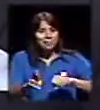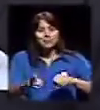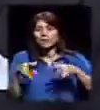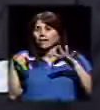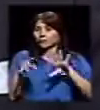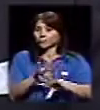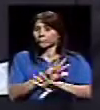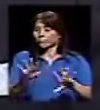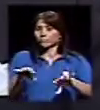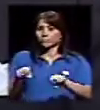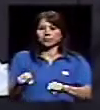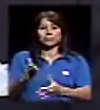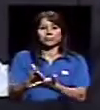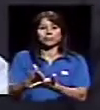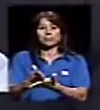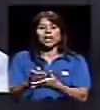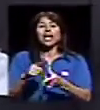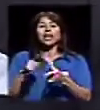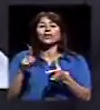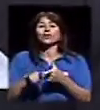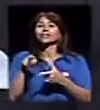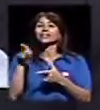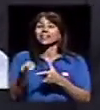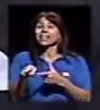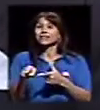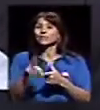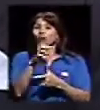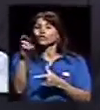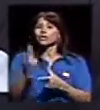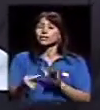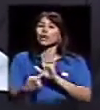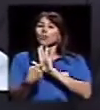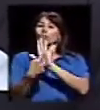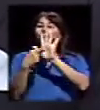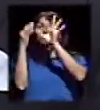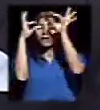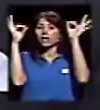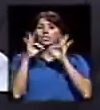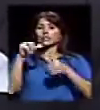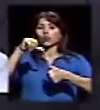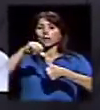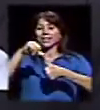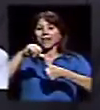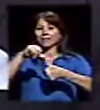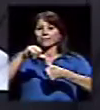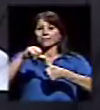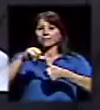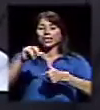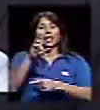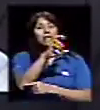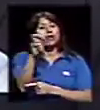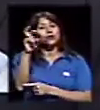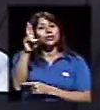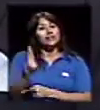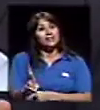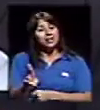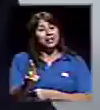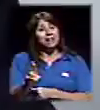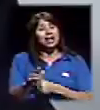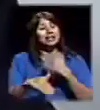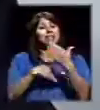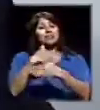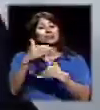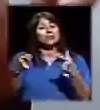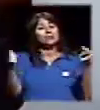una proyección centroamericana, ¿verdad? Y conduciendo al pueblo de Costa Rica a la epopeya de 1856. Y la tragedia